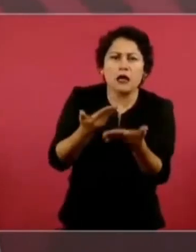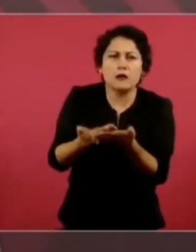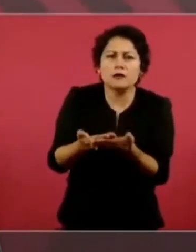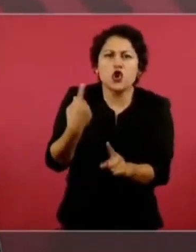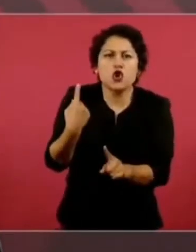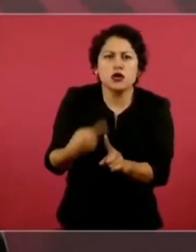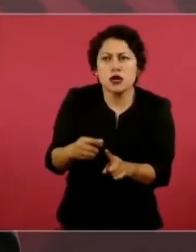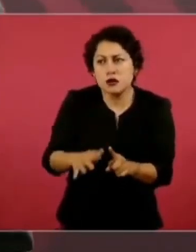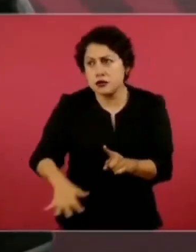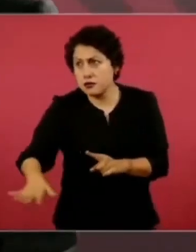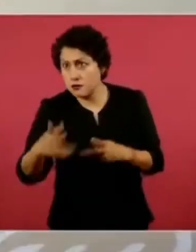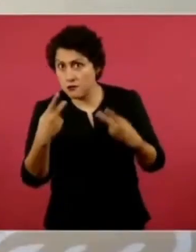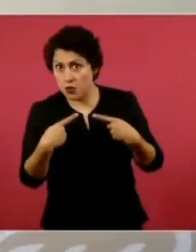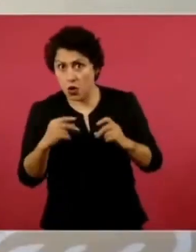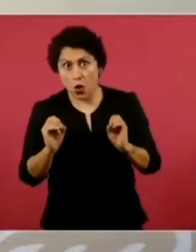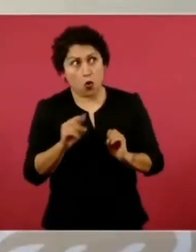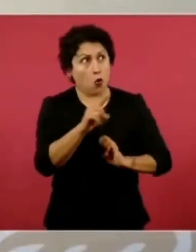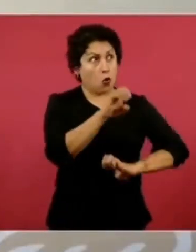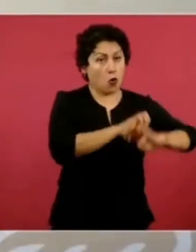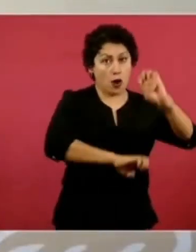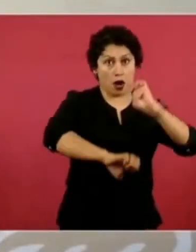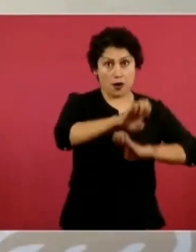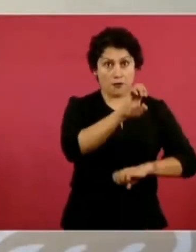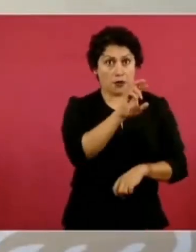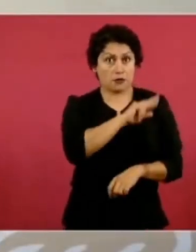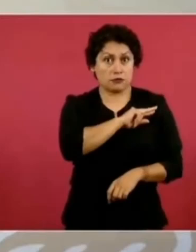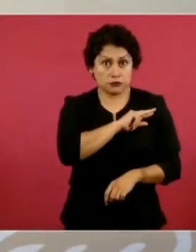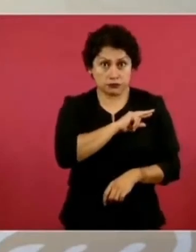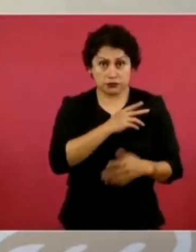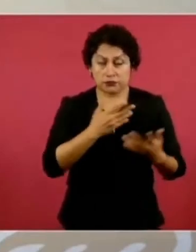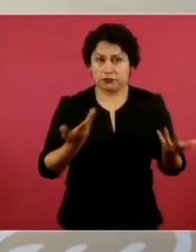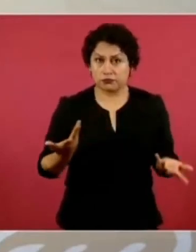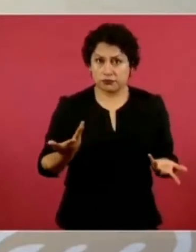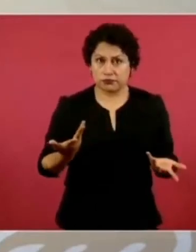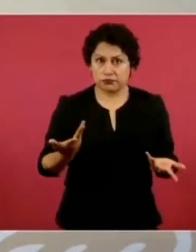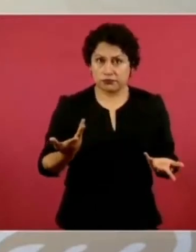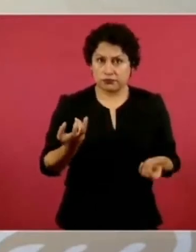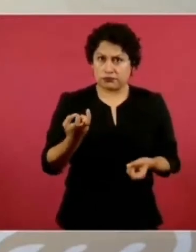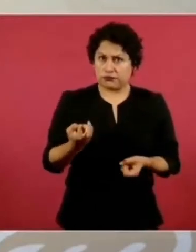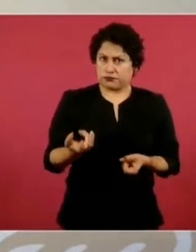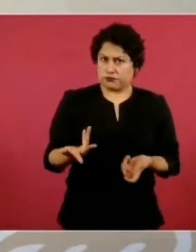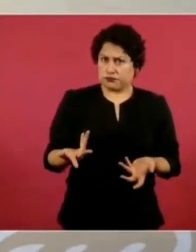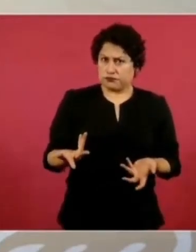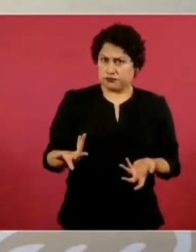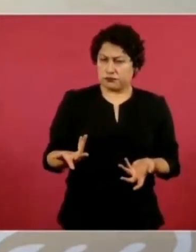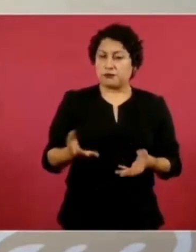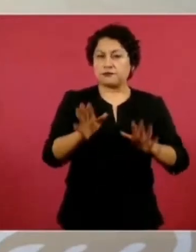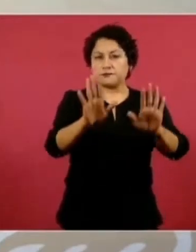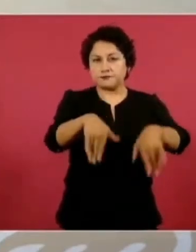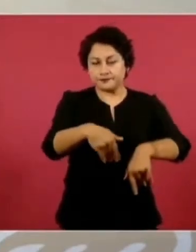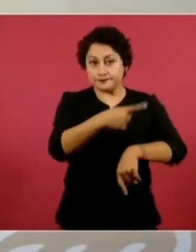algo que no saben los del Washington Post.